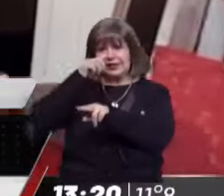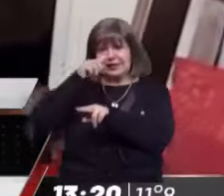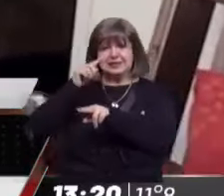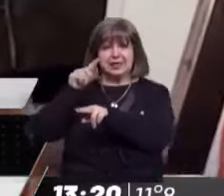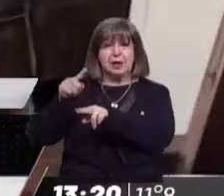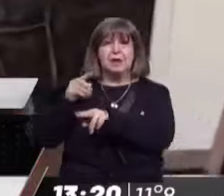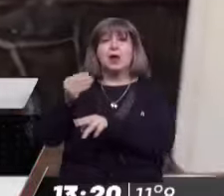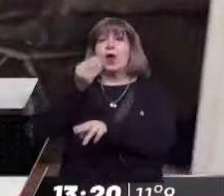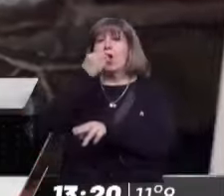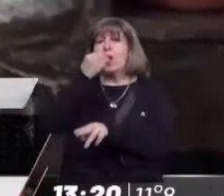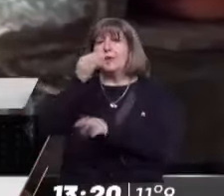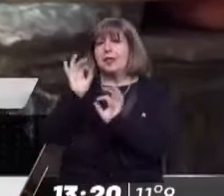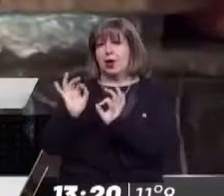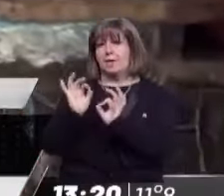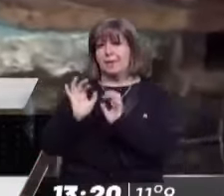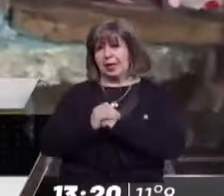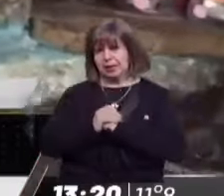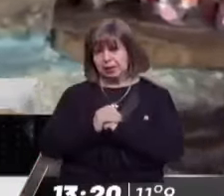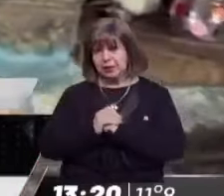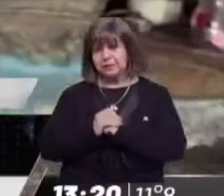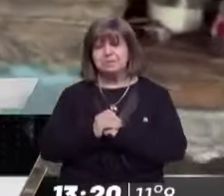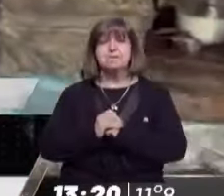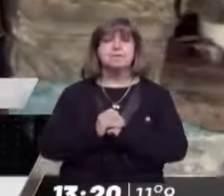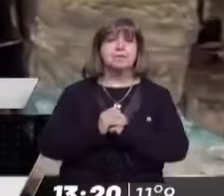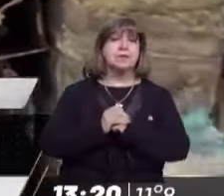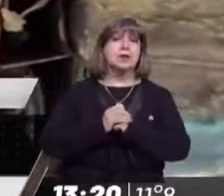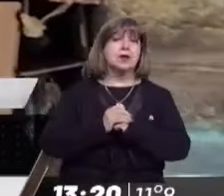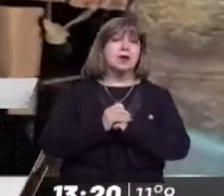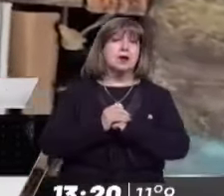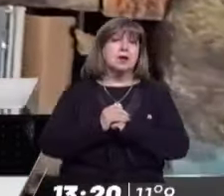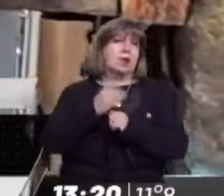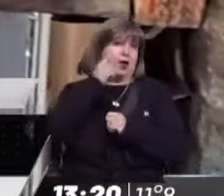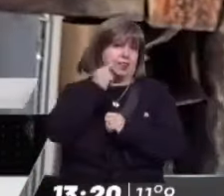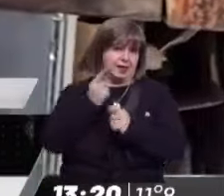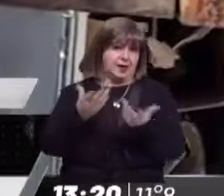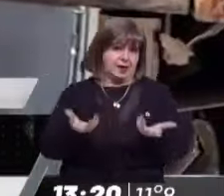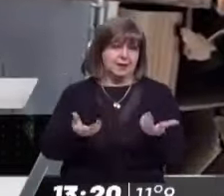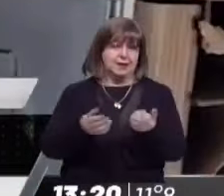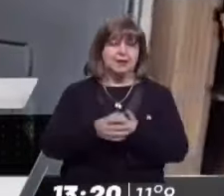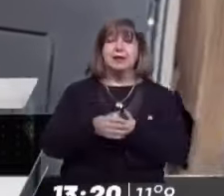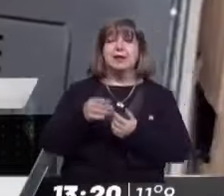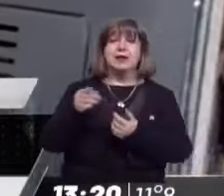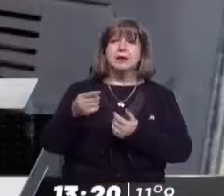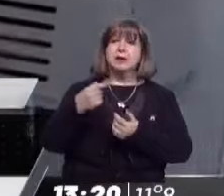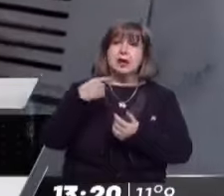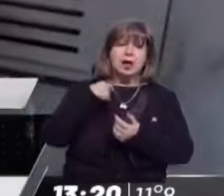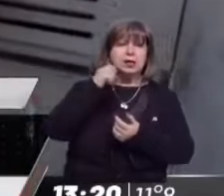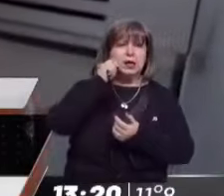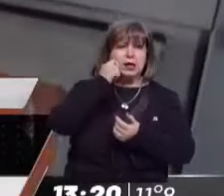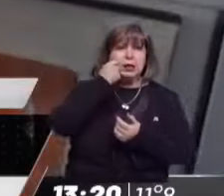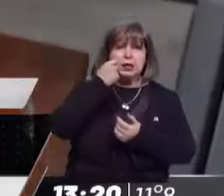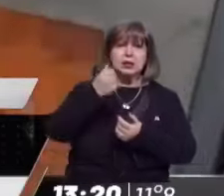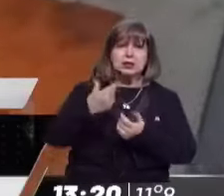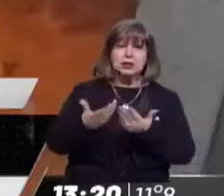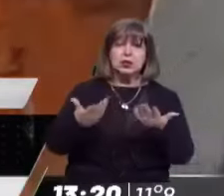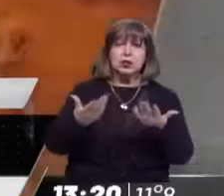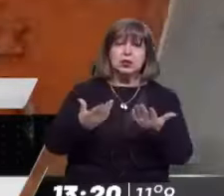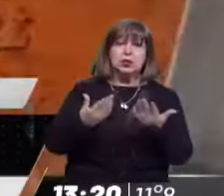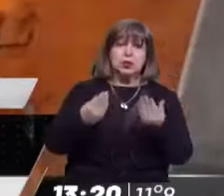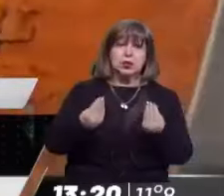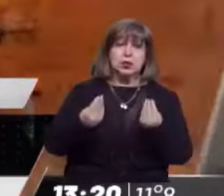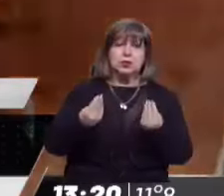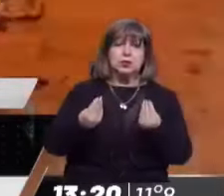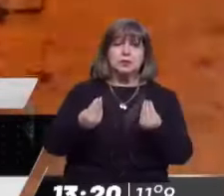No los Alpes suizos, los Alpes mendocinos. Este cordón del plata maravilloso. Vienen de todo el mundo. Y no venís vos, que estás en el Gran